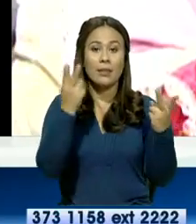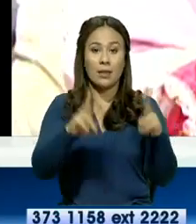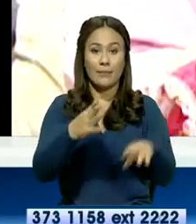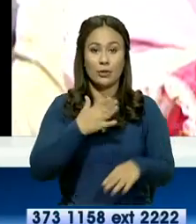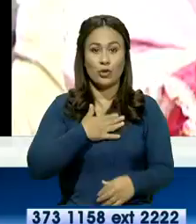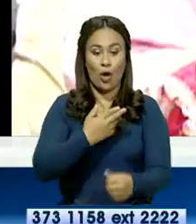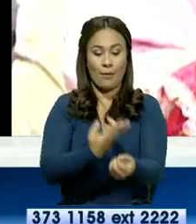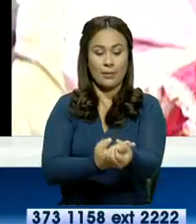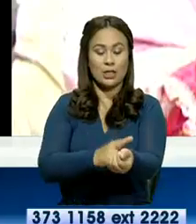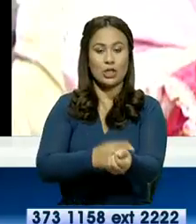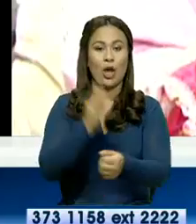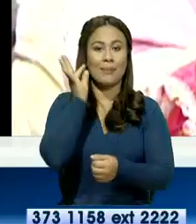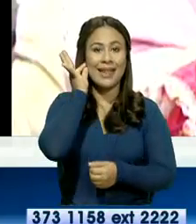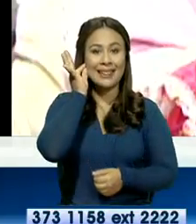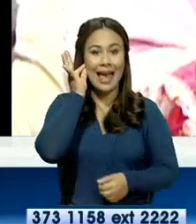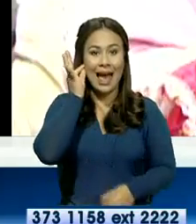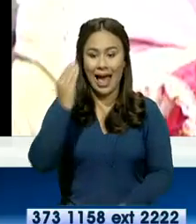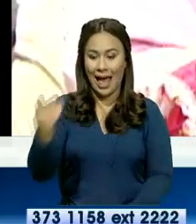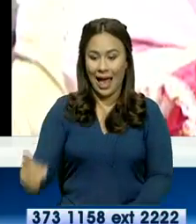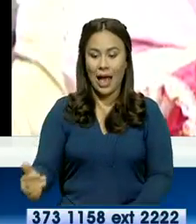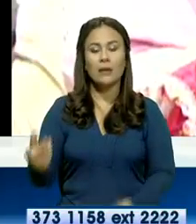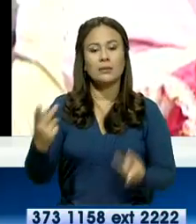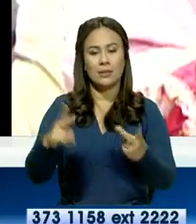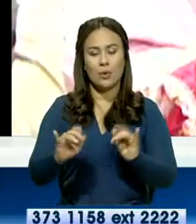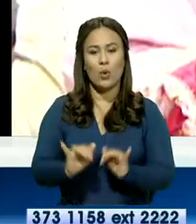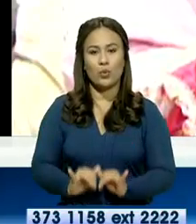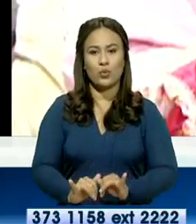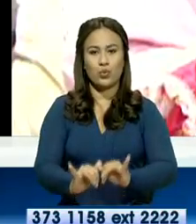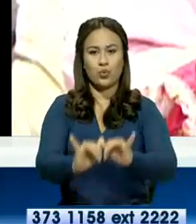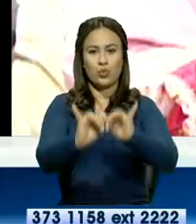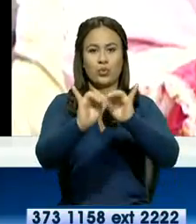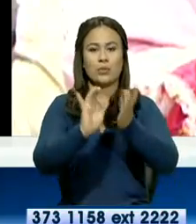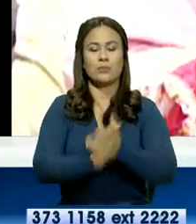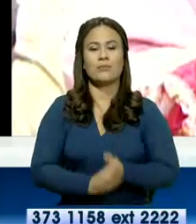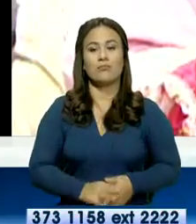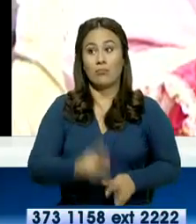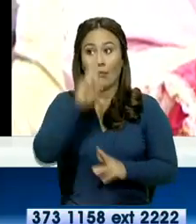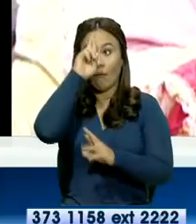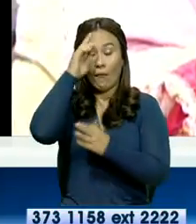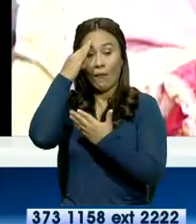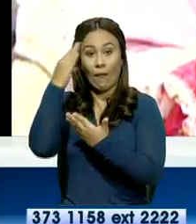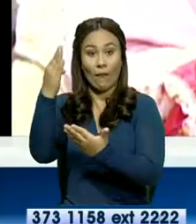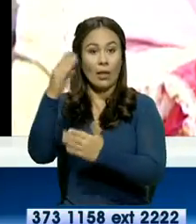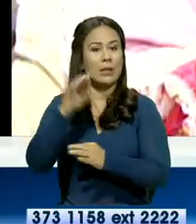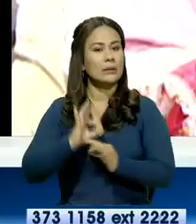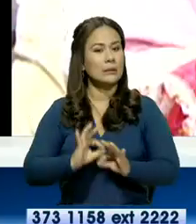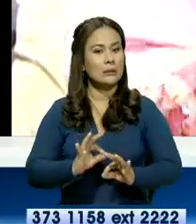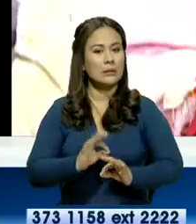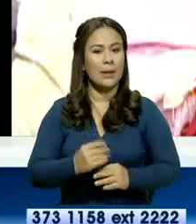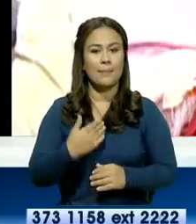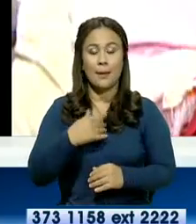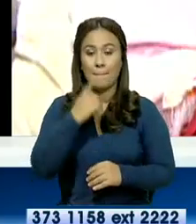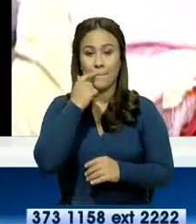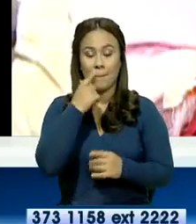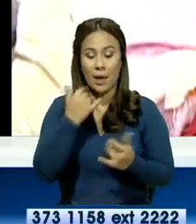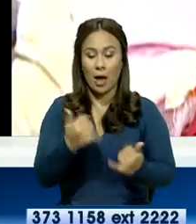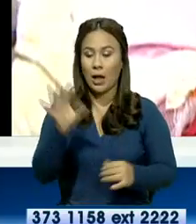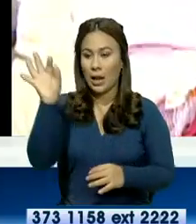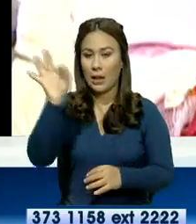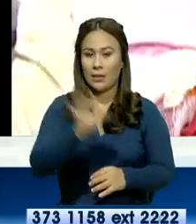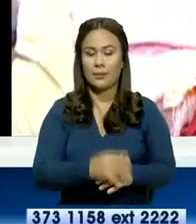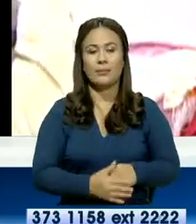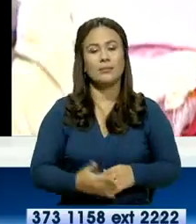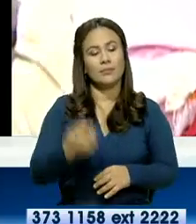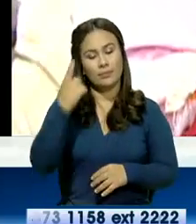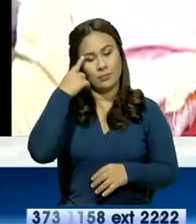mi sobrina Victoria podamos mantener esta alta designación que mi padre ha recibido hoy. Bueno,